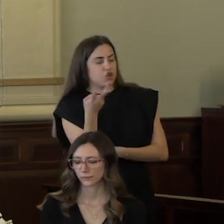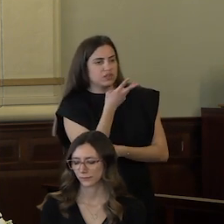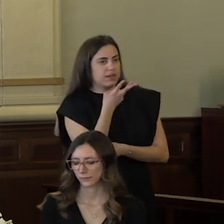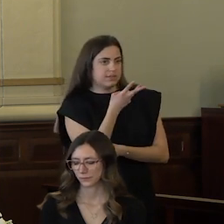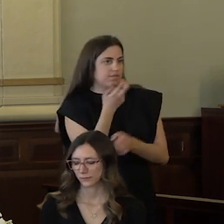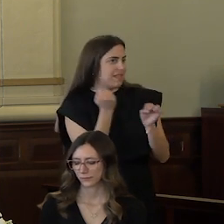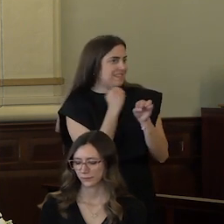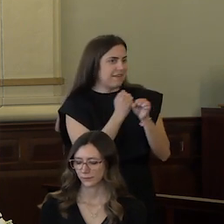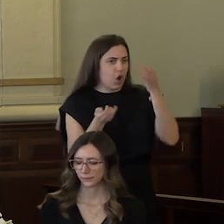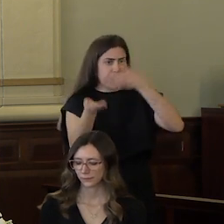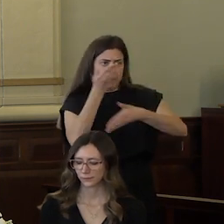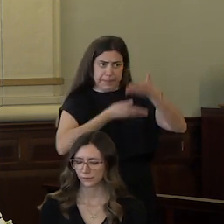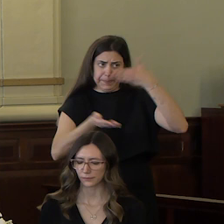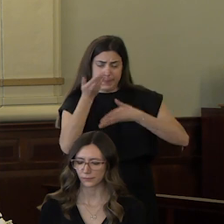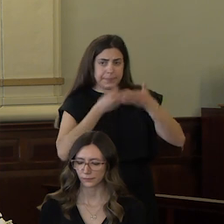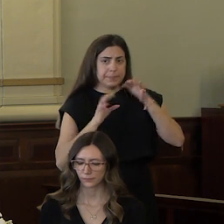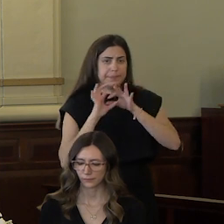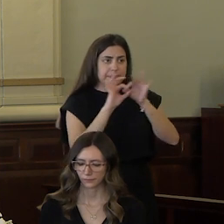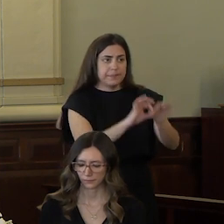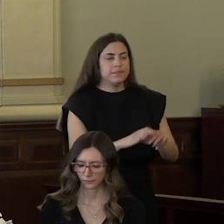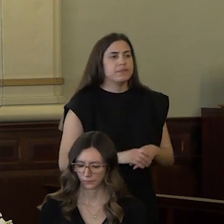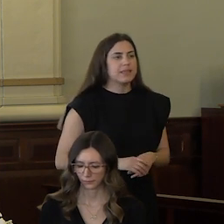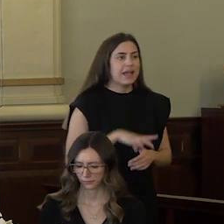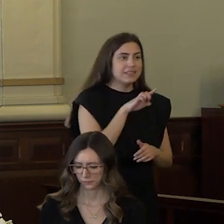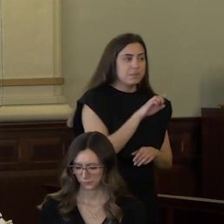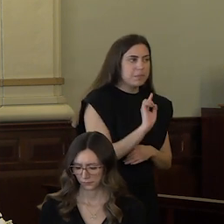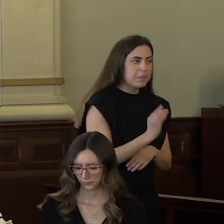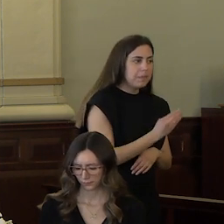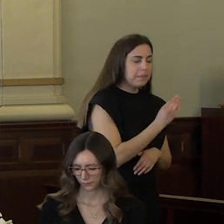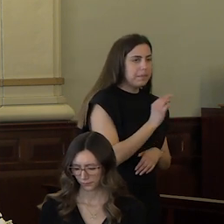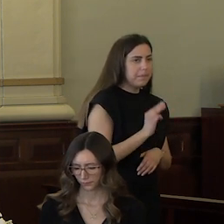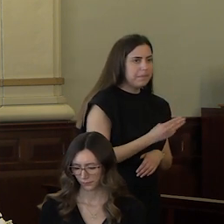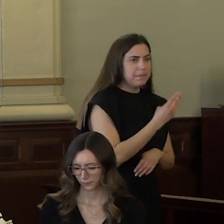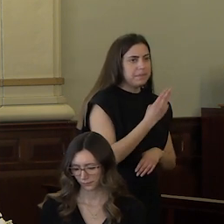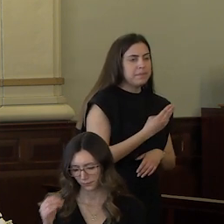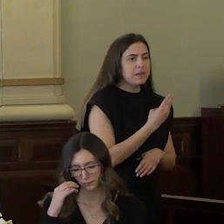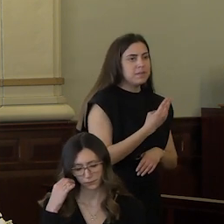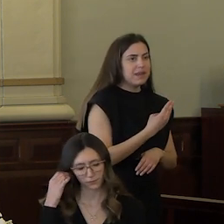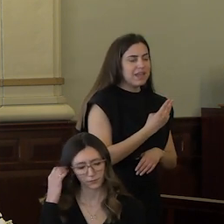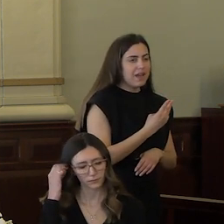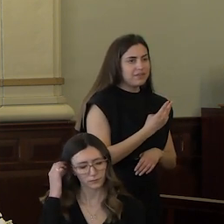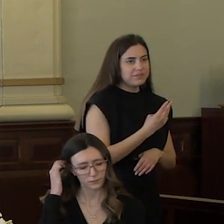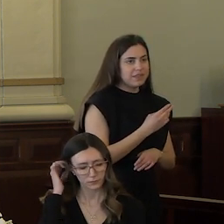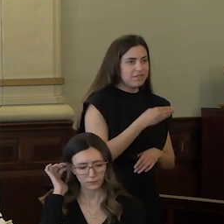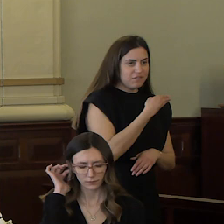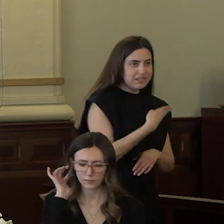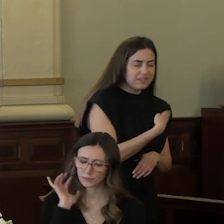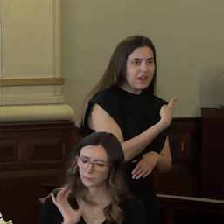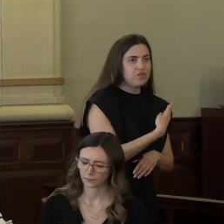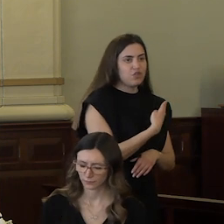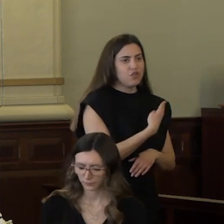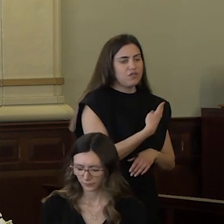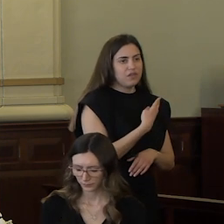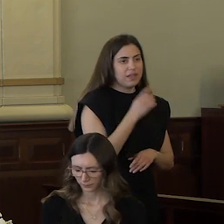así aquella niña, después de estudiar su primaria, su bachillerato, llegó a hacer educación social y da el salto